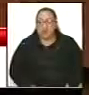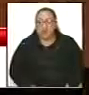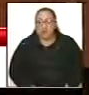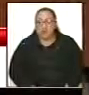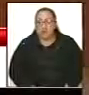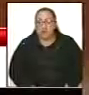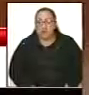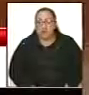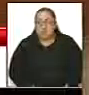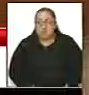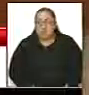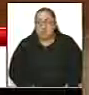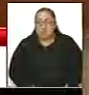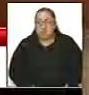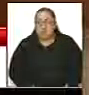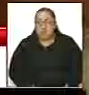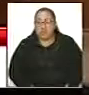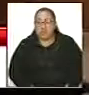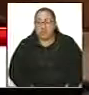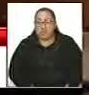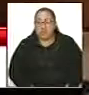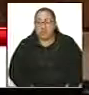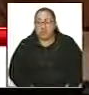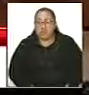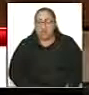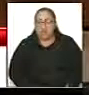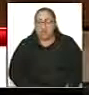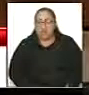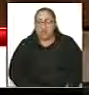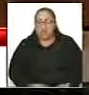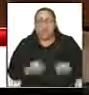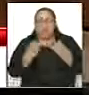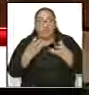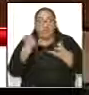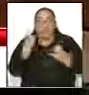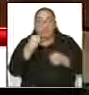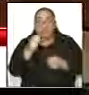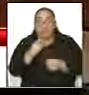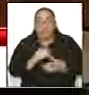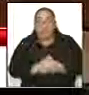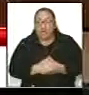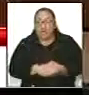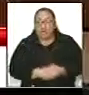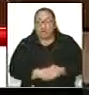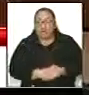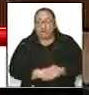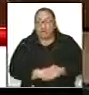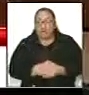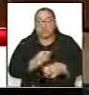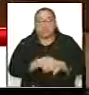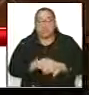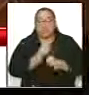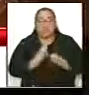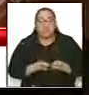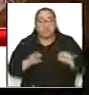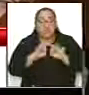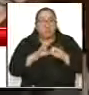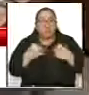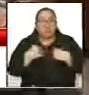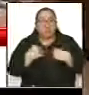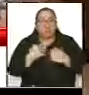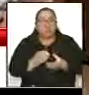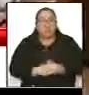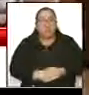funcionarios y colegas presentes aquí. Bueno, he escuchado atentamente lo que hizo el señor Carlos Trigo en relación a la importancia que tiene la